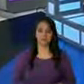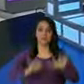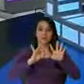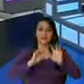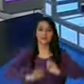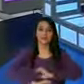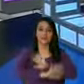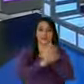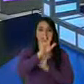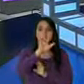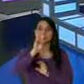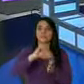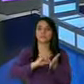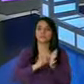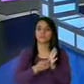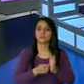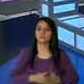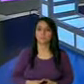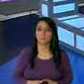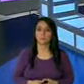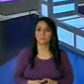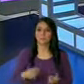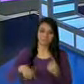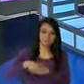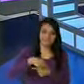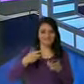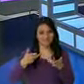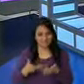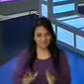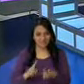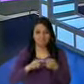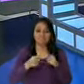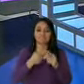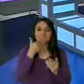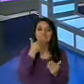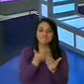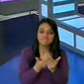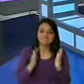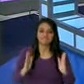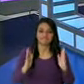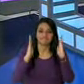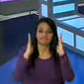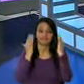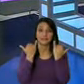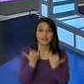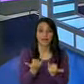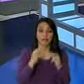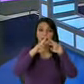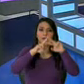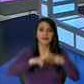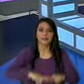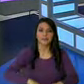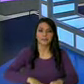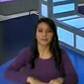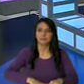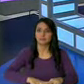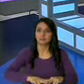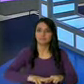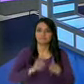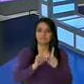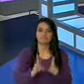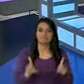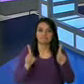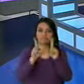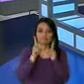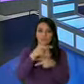7:32. 7:32 en la mañana y estamos de regreso, amigos televidentes. Gracias por estar en nuestra compañía. Ahora es momento de revisar cuáles son los datos en el